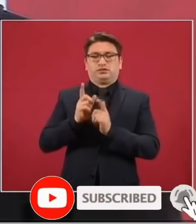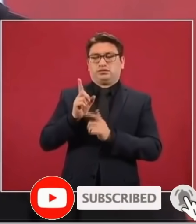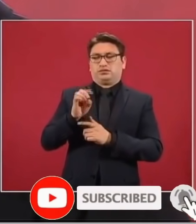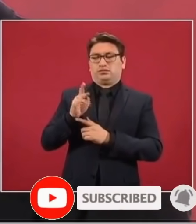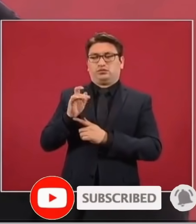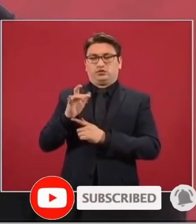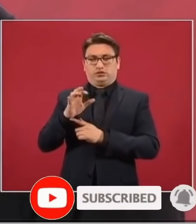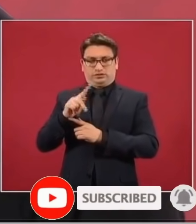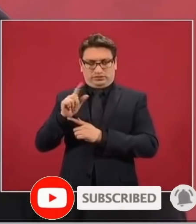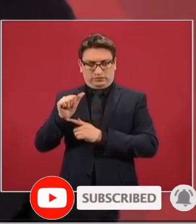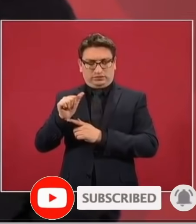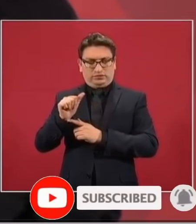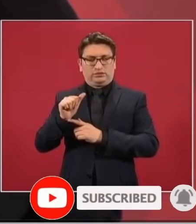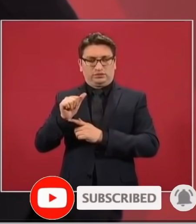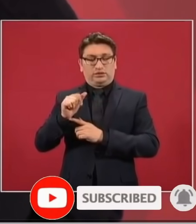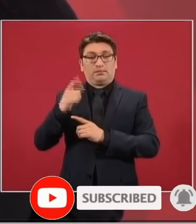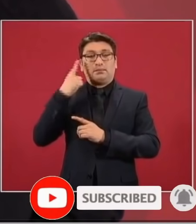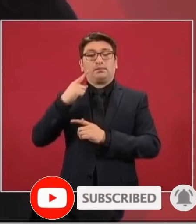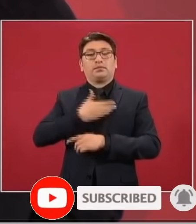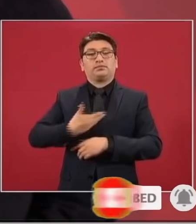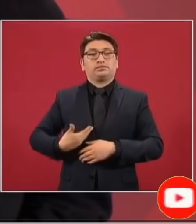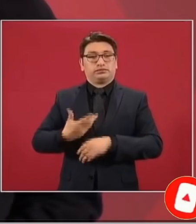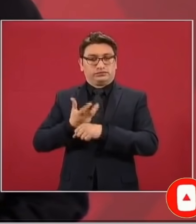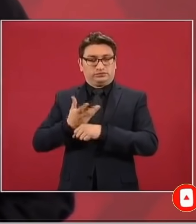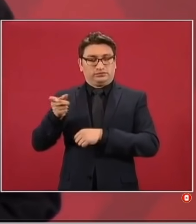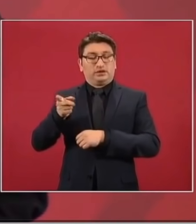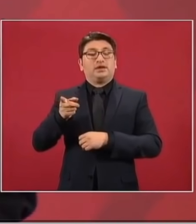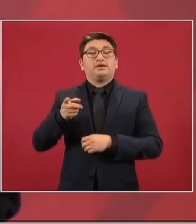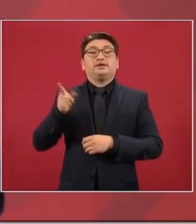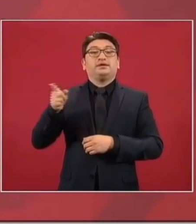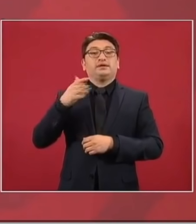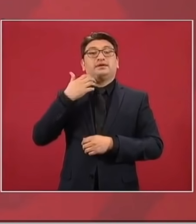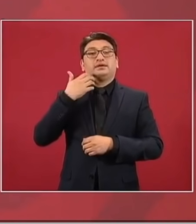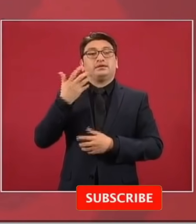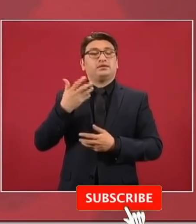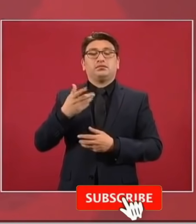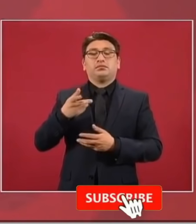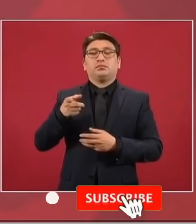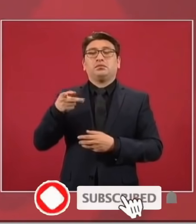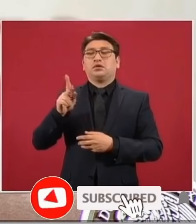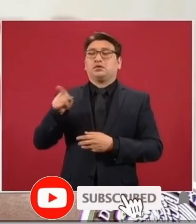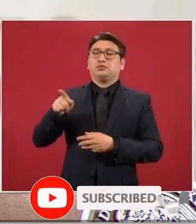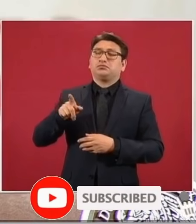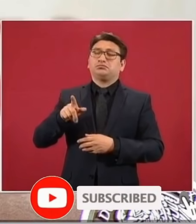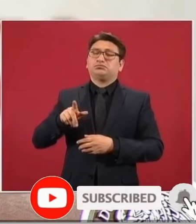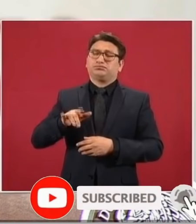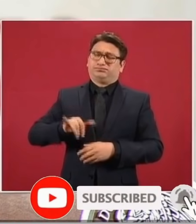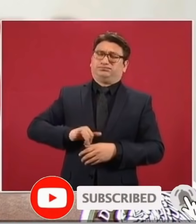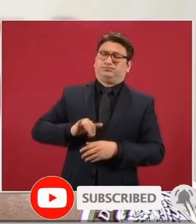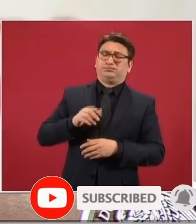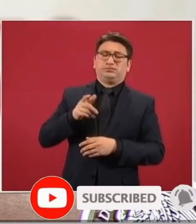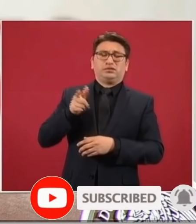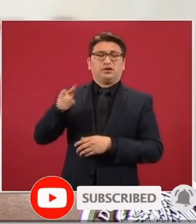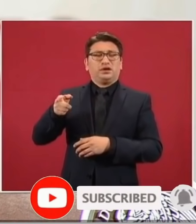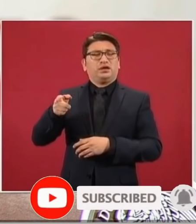la presidencia. Me llamó mucho la atención porque es un señor con